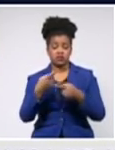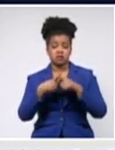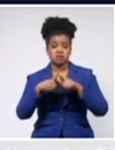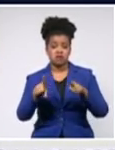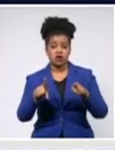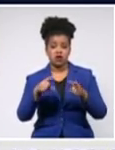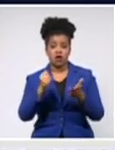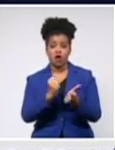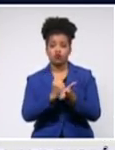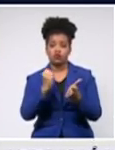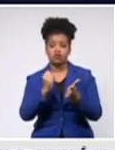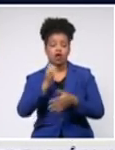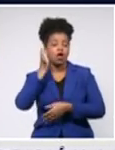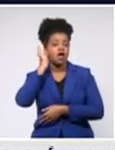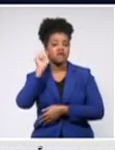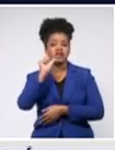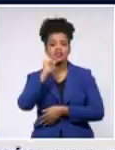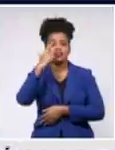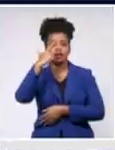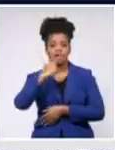la FDA, que es la agencia